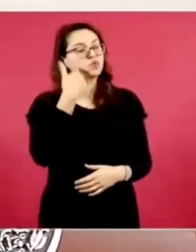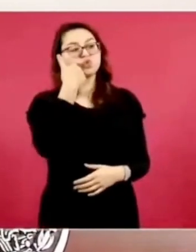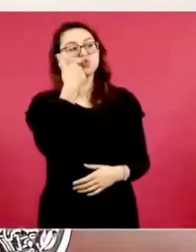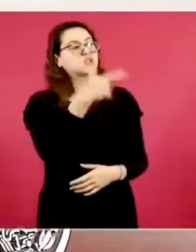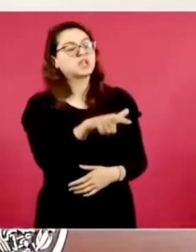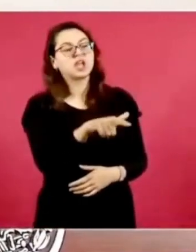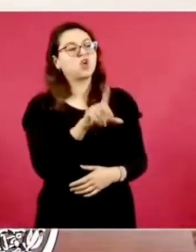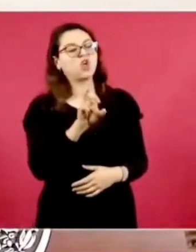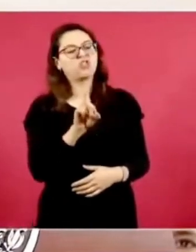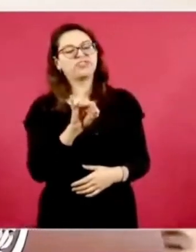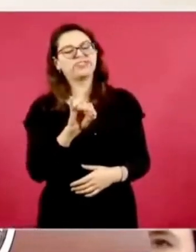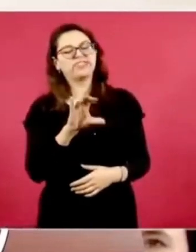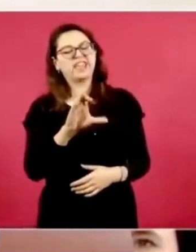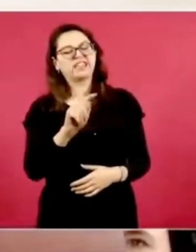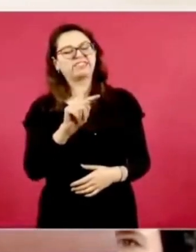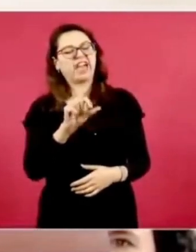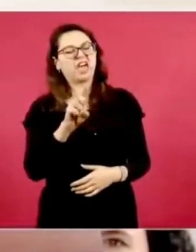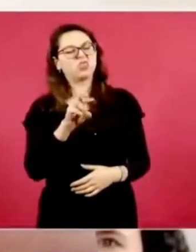dictadura.